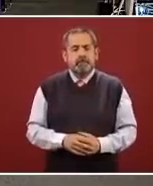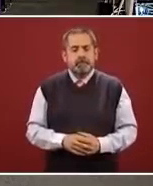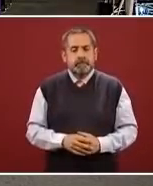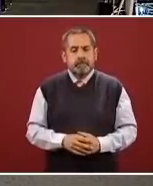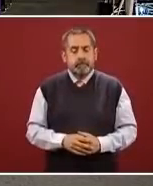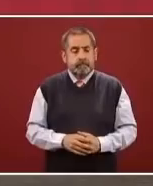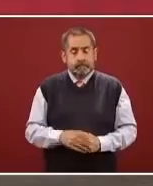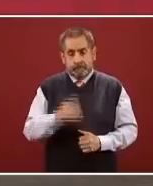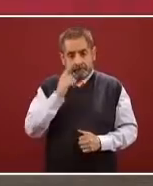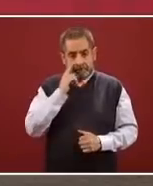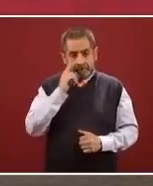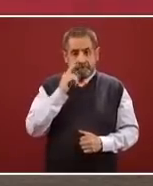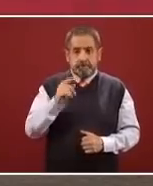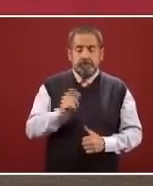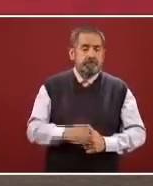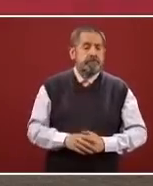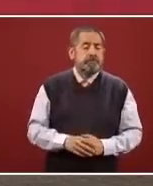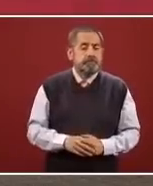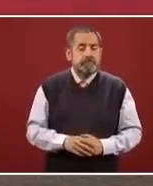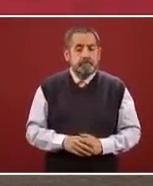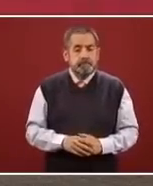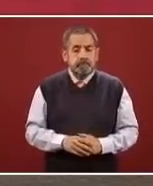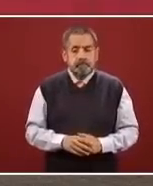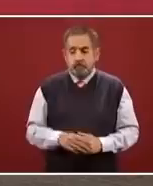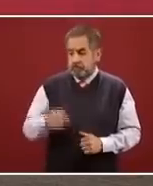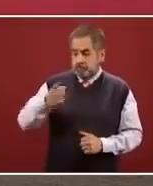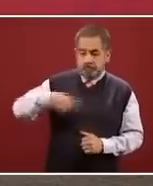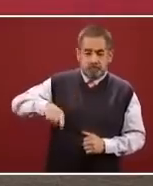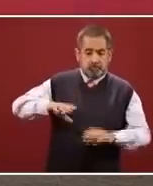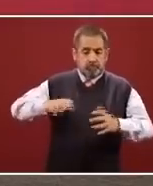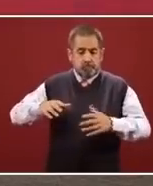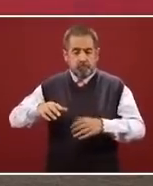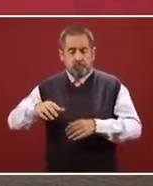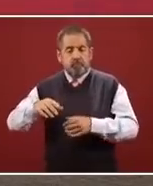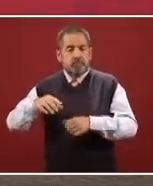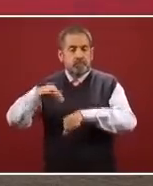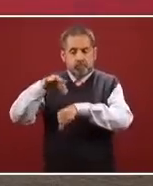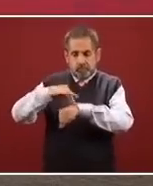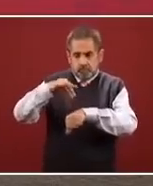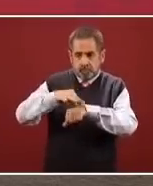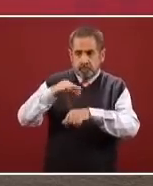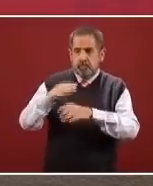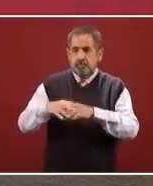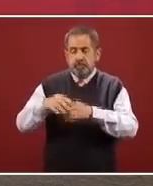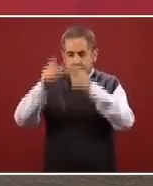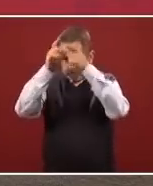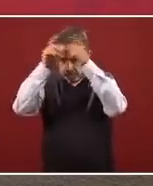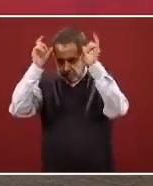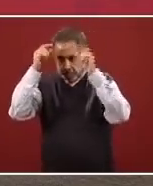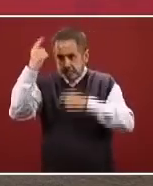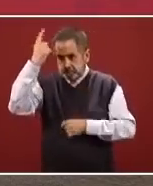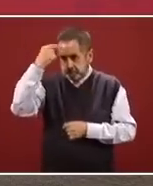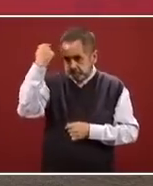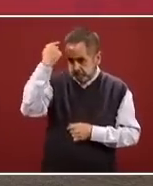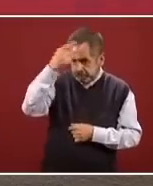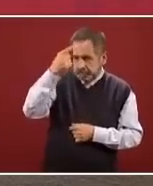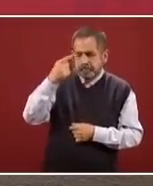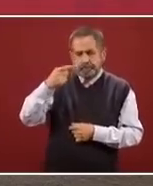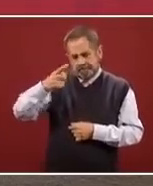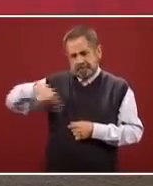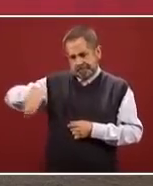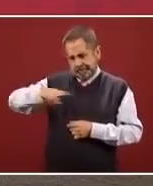El personal de salud ante una emergencia infecciosa y que se